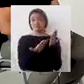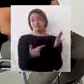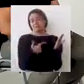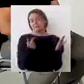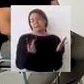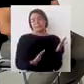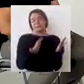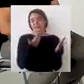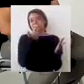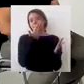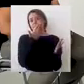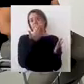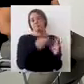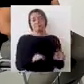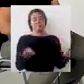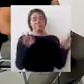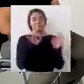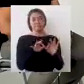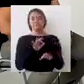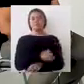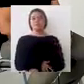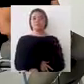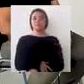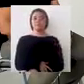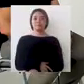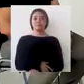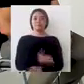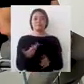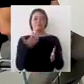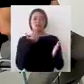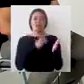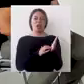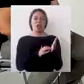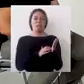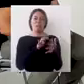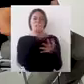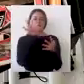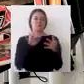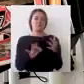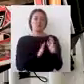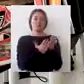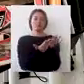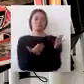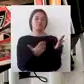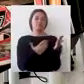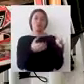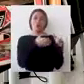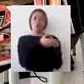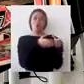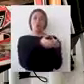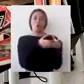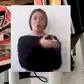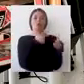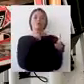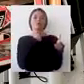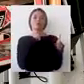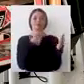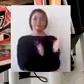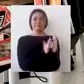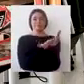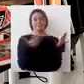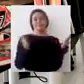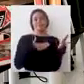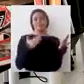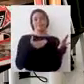¿cierto? Entonces, son estos el ejemplo de textos que nosotros estamos abordando desde nuestro club de lectores de